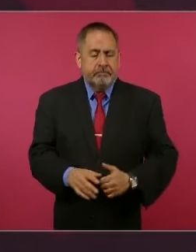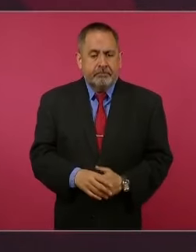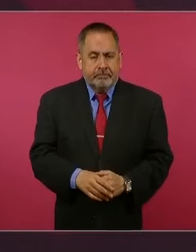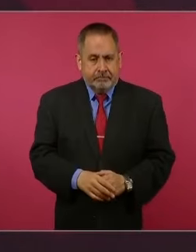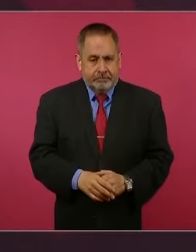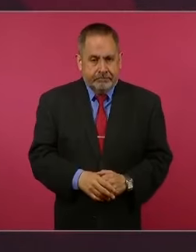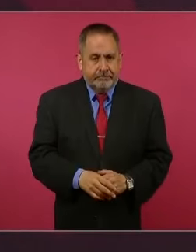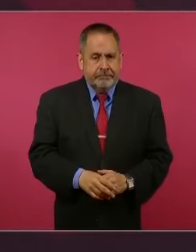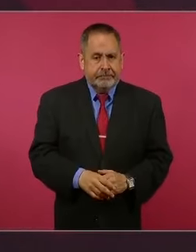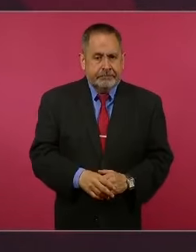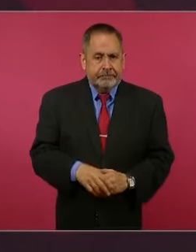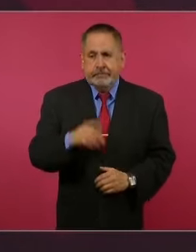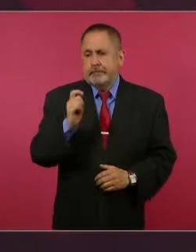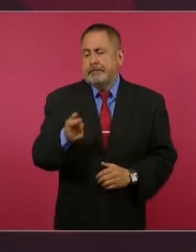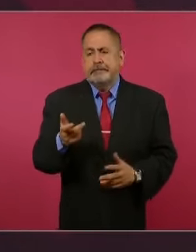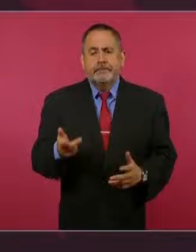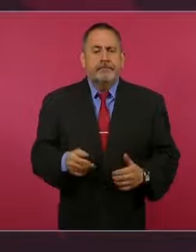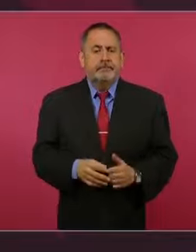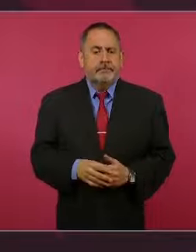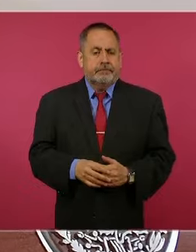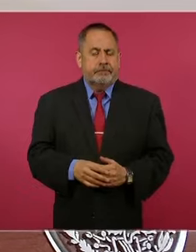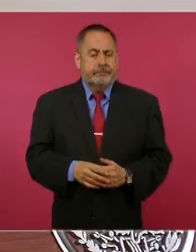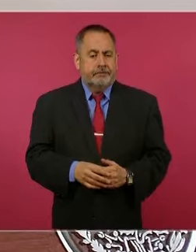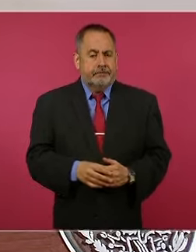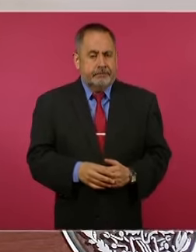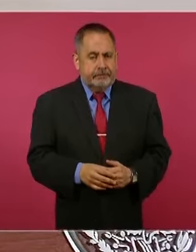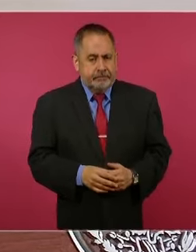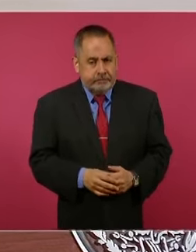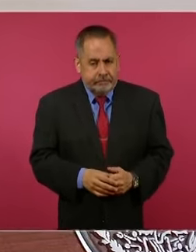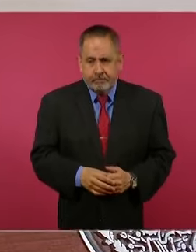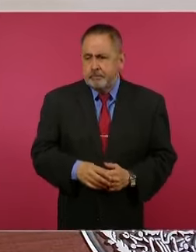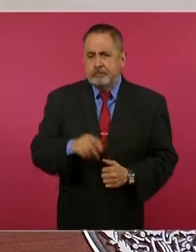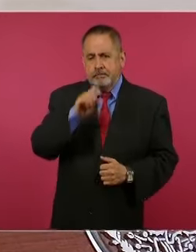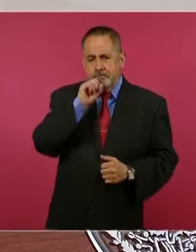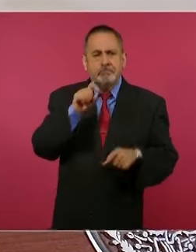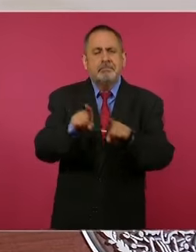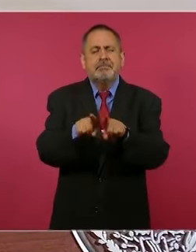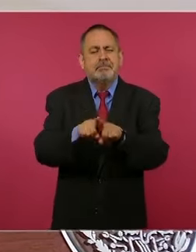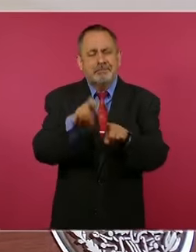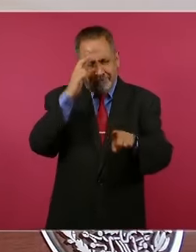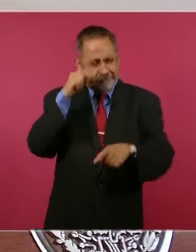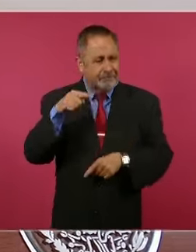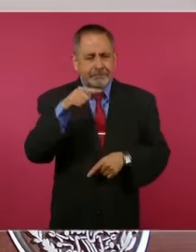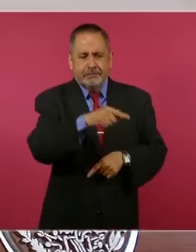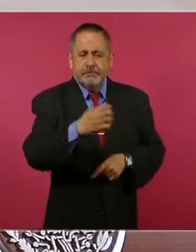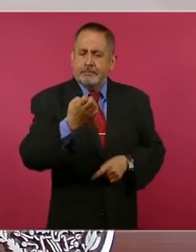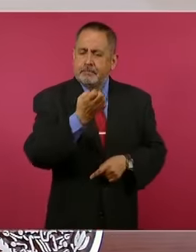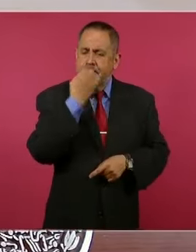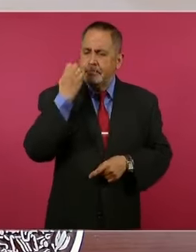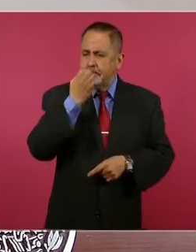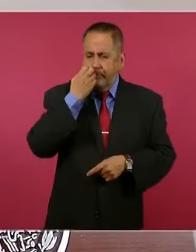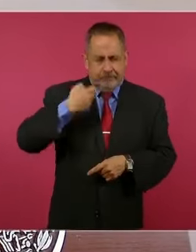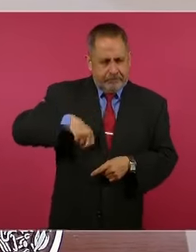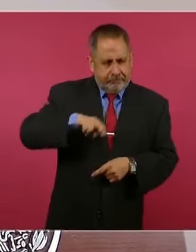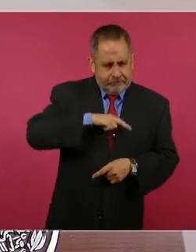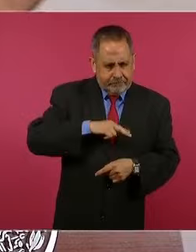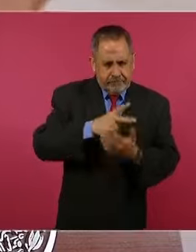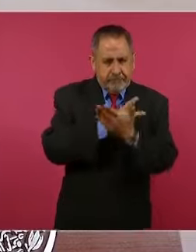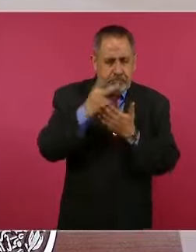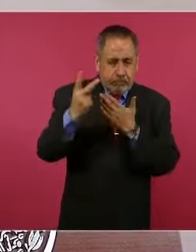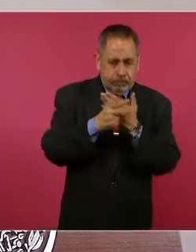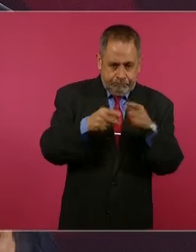eh Es el mismo método de la escuela es nuestra que